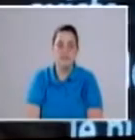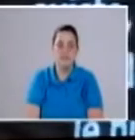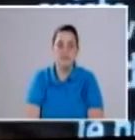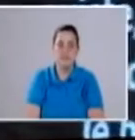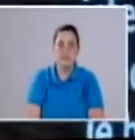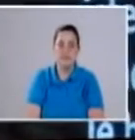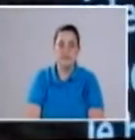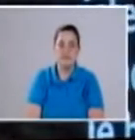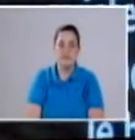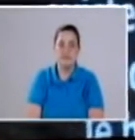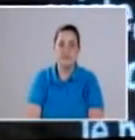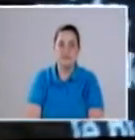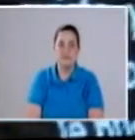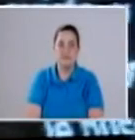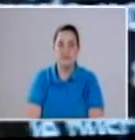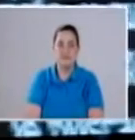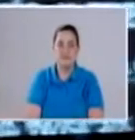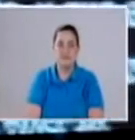¡Ay, hermano!